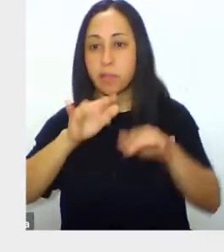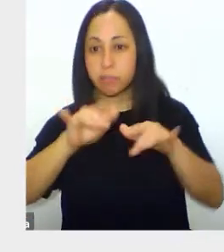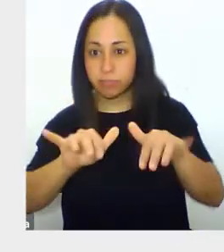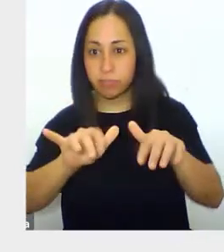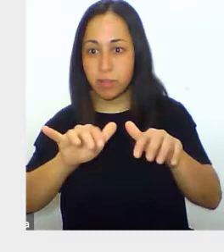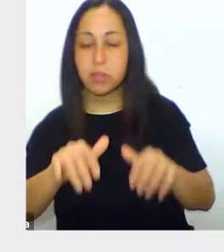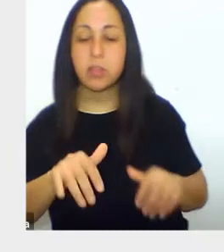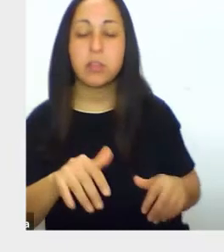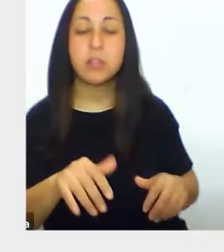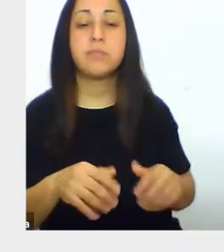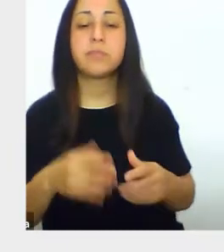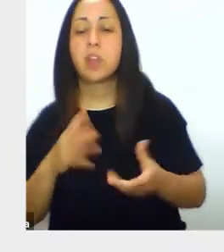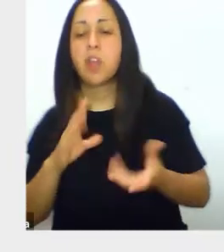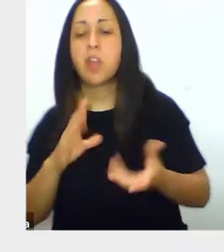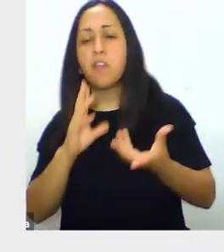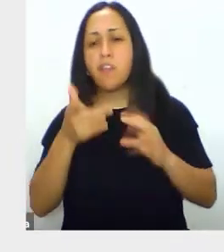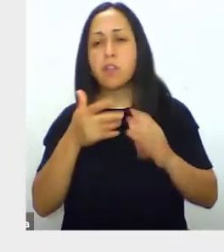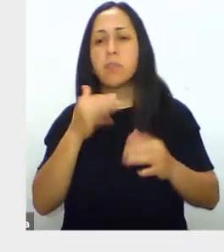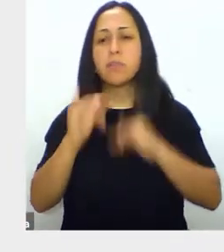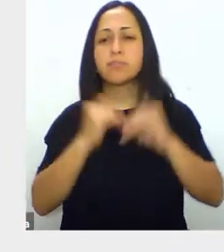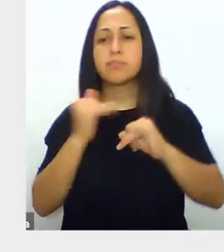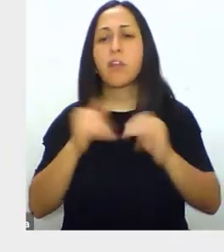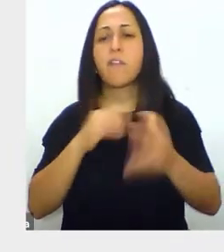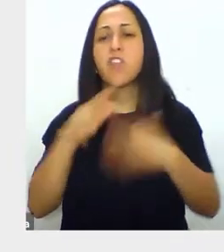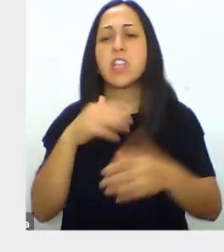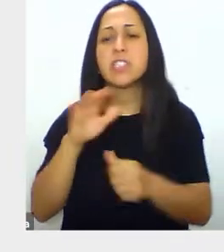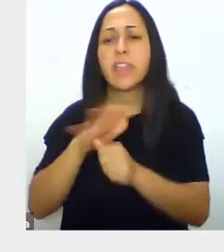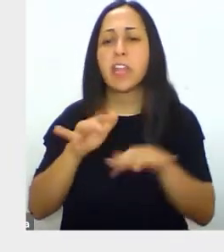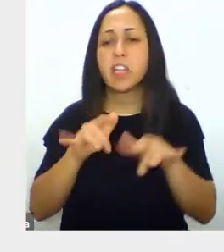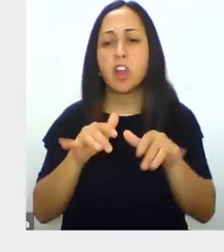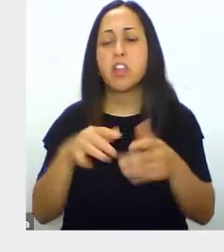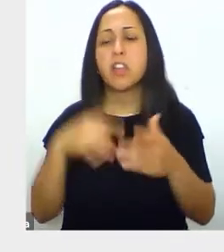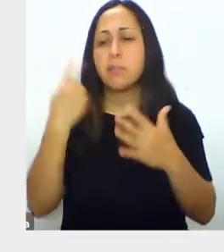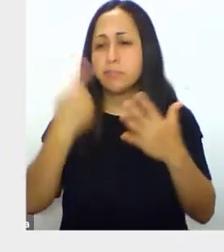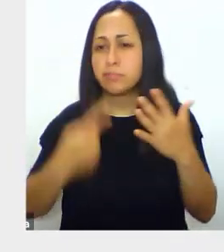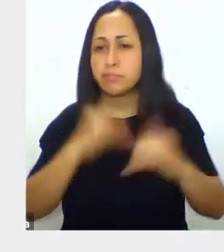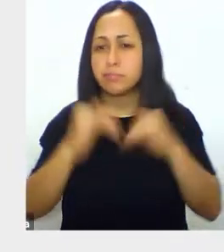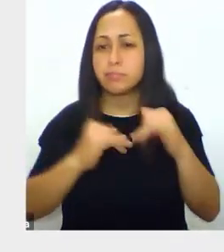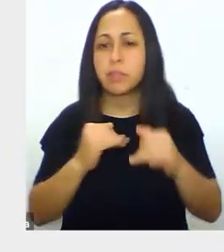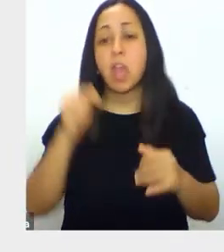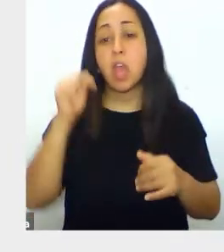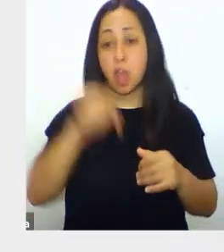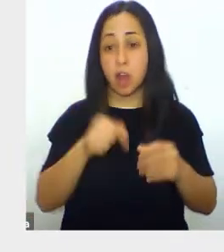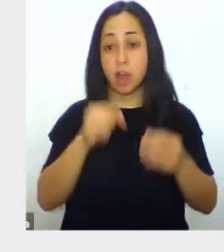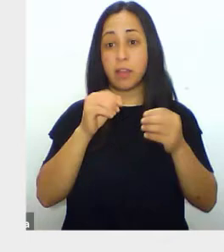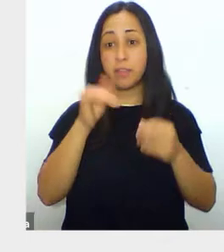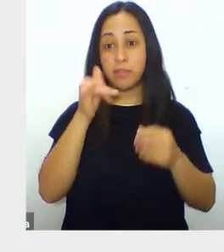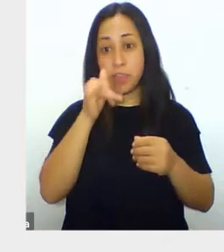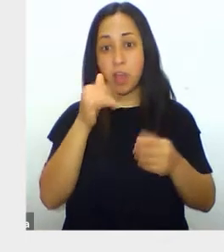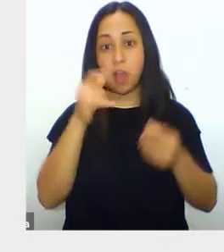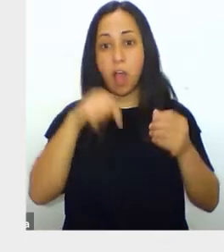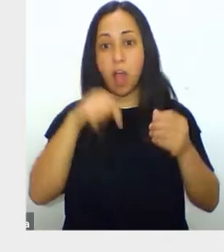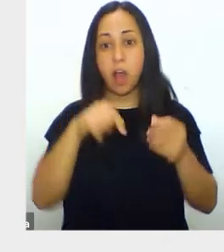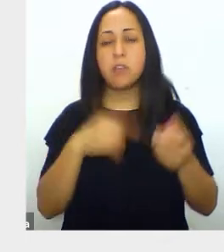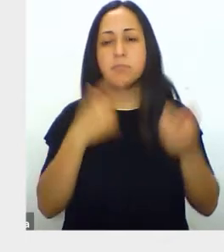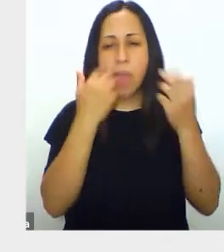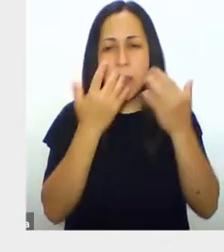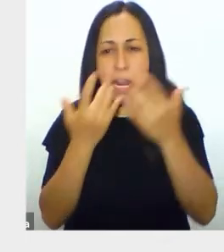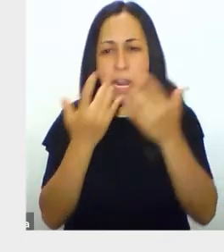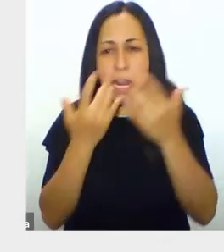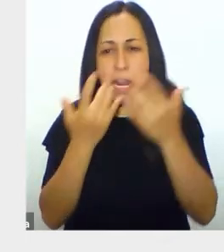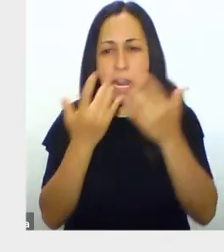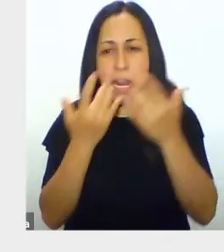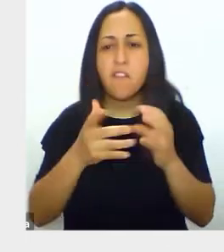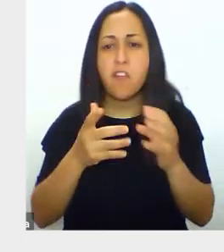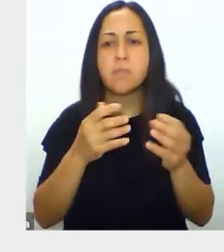línea. Estuvimos hablando de los tipos de violencia de género en línea. En esta ocasión vamos a hacer un par de análisis de